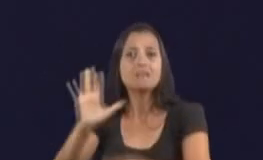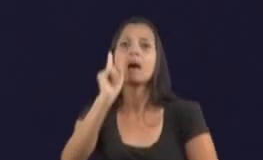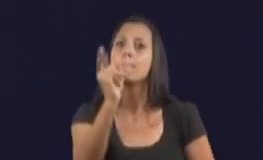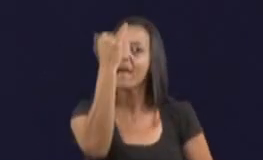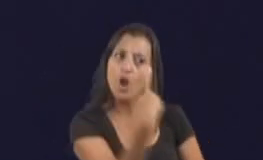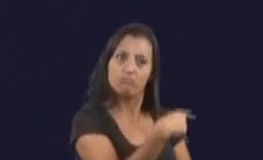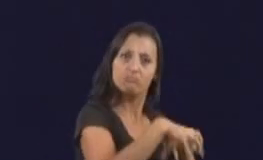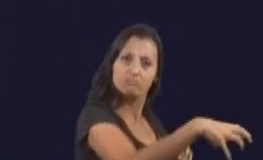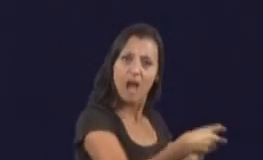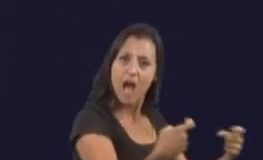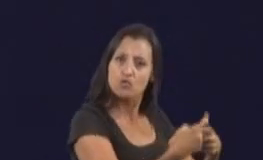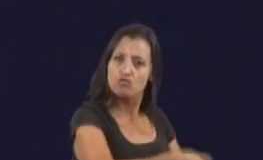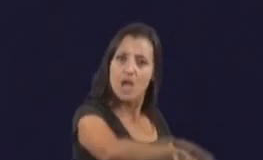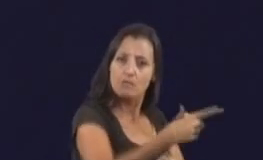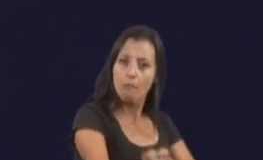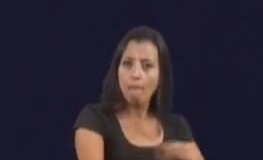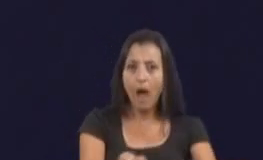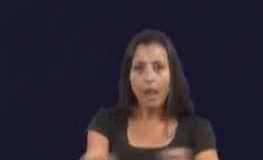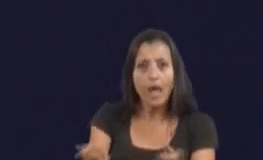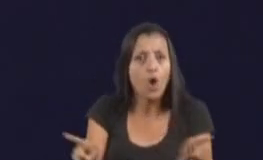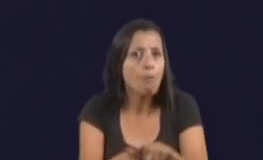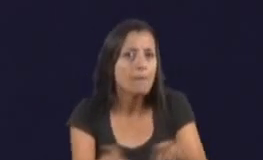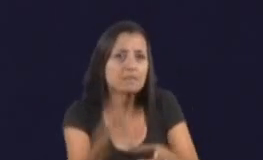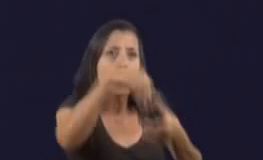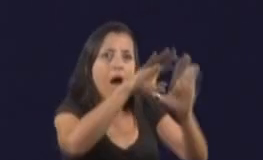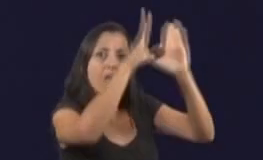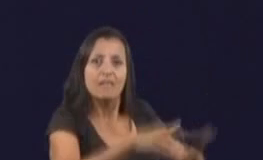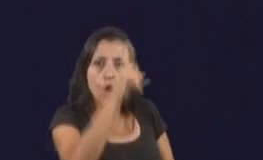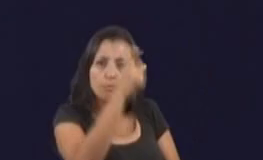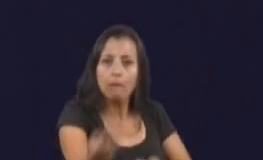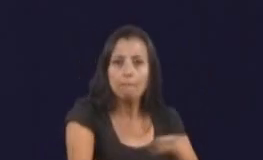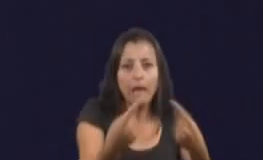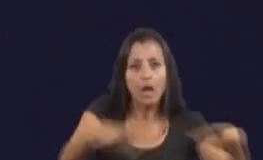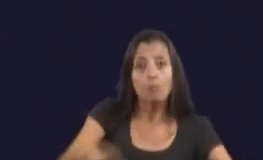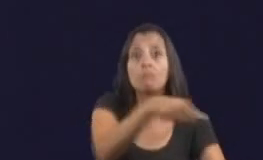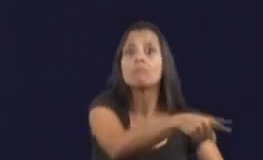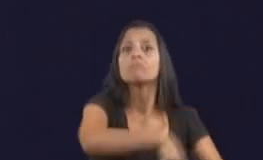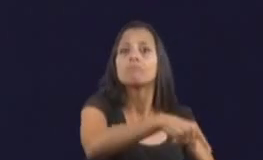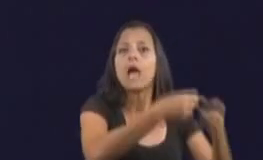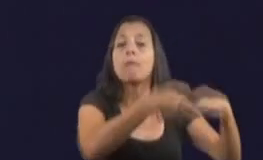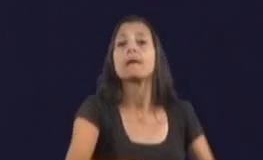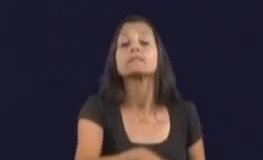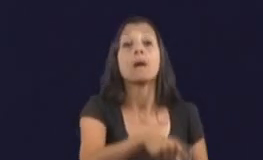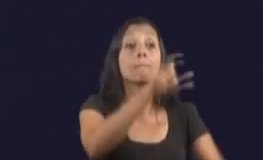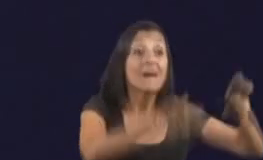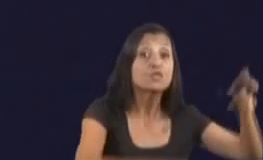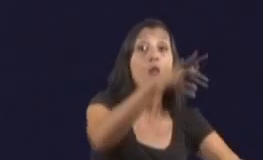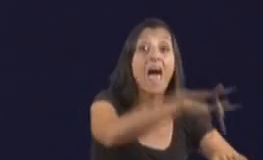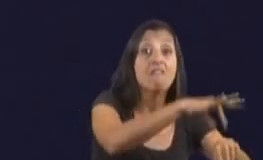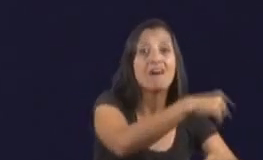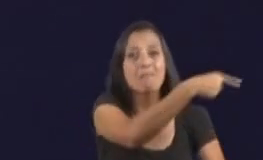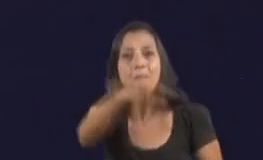que administraba estas cuestiones dentro del hospital y que empezó a alquilárselas a los